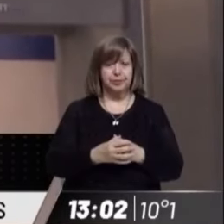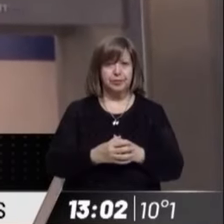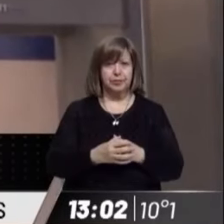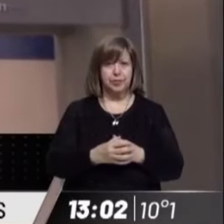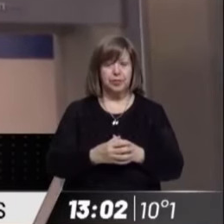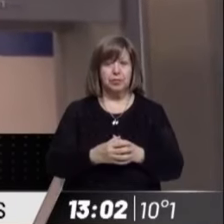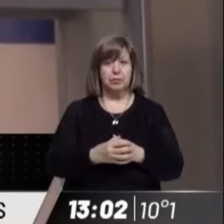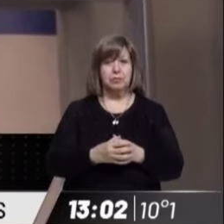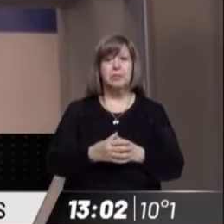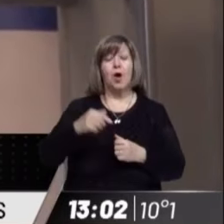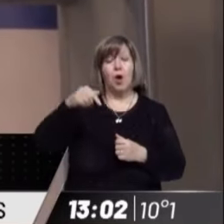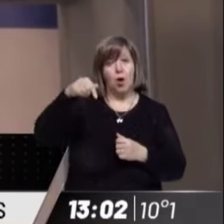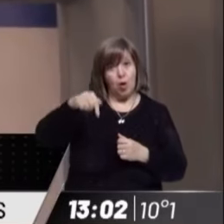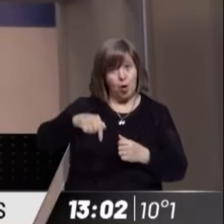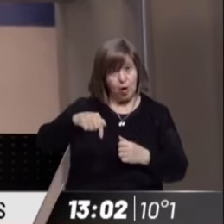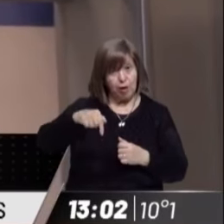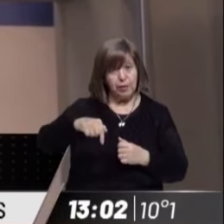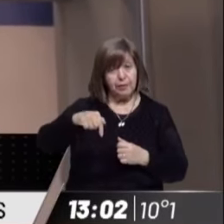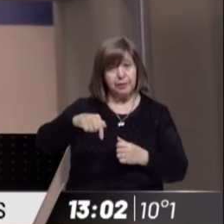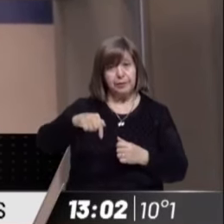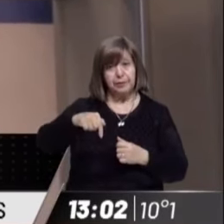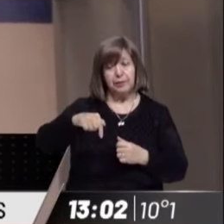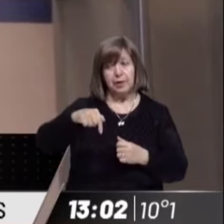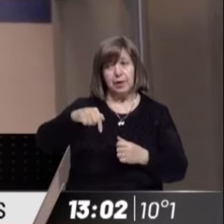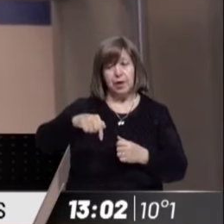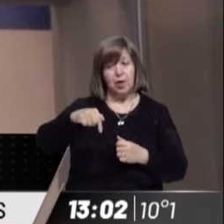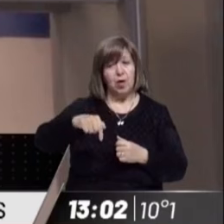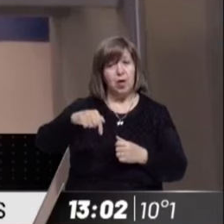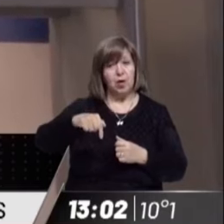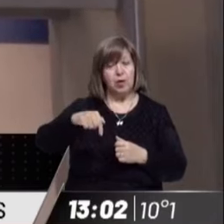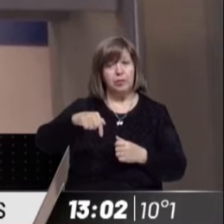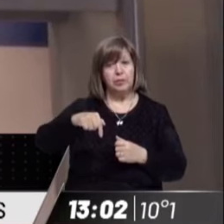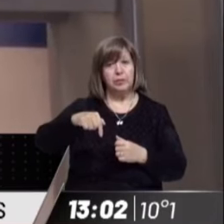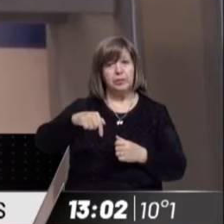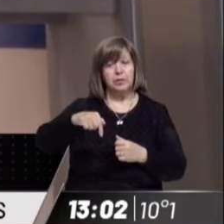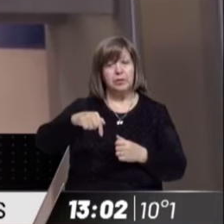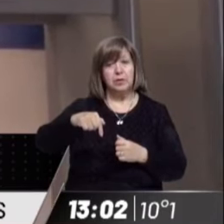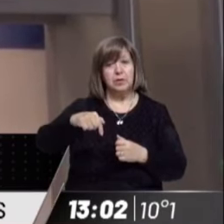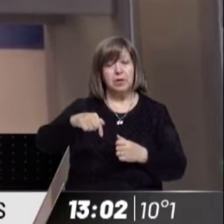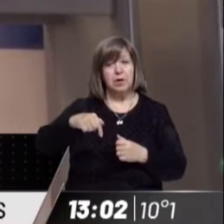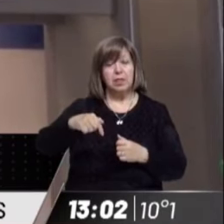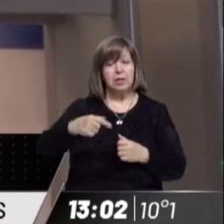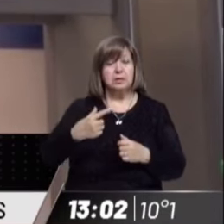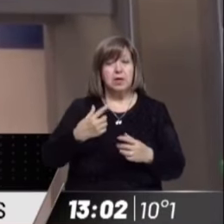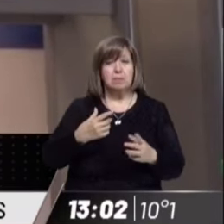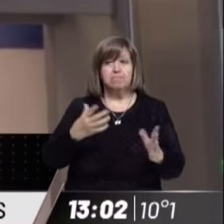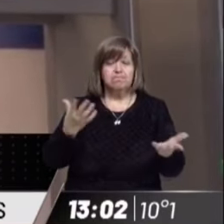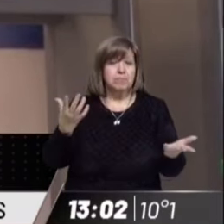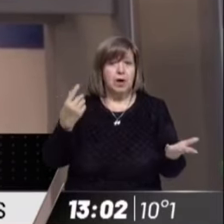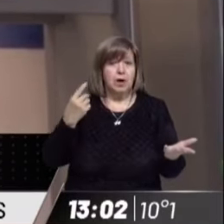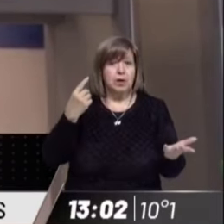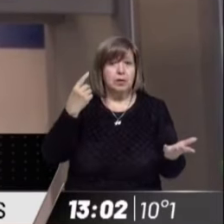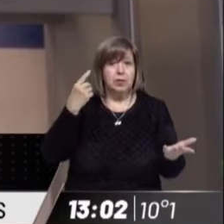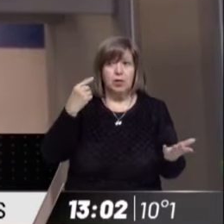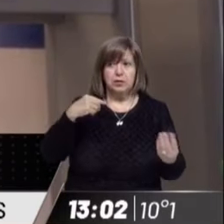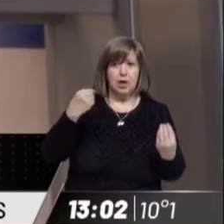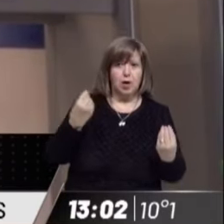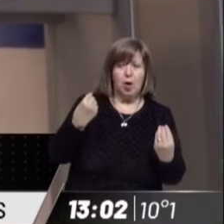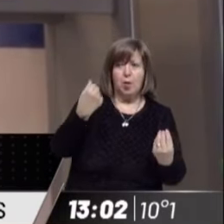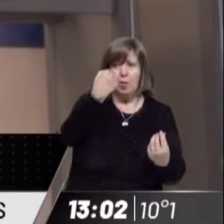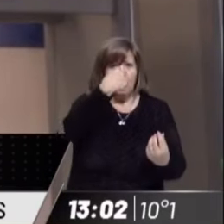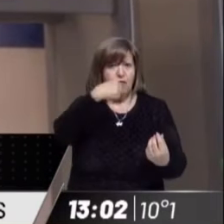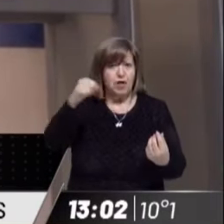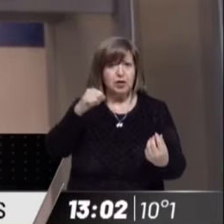Bueno, hoy precisamente están, no pueden creer que no venga la